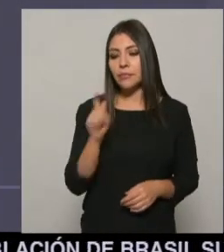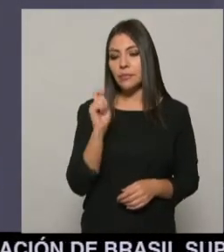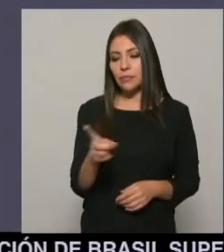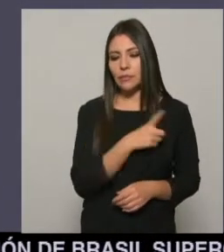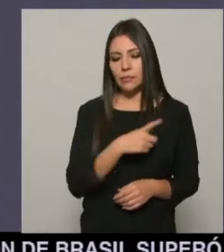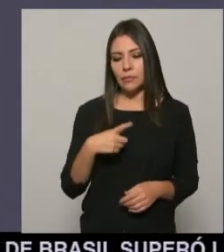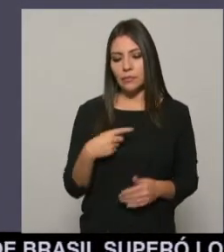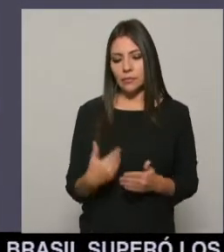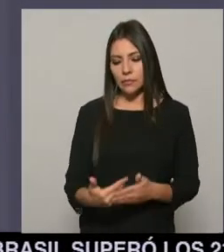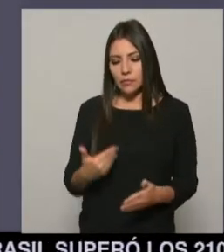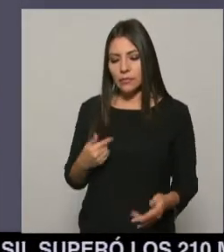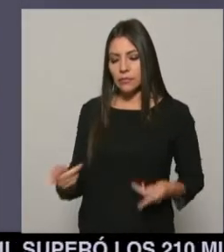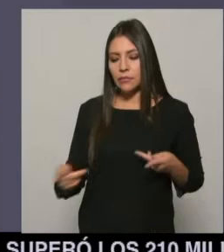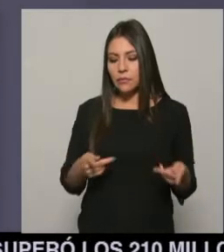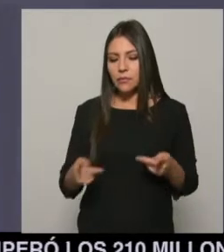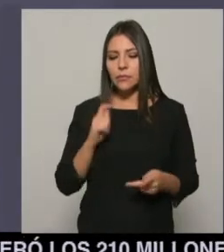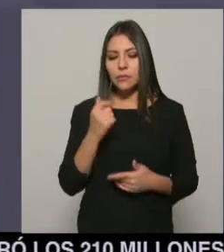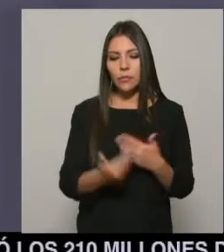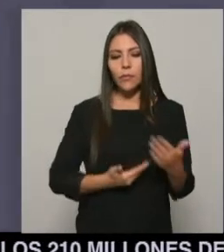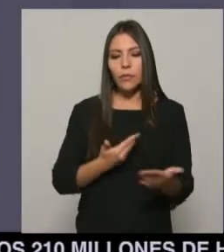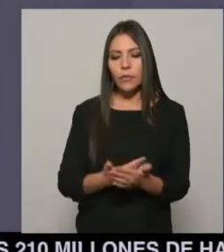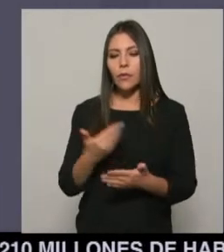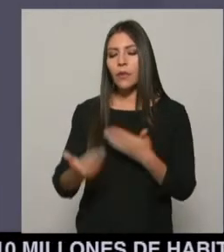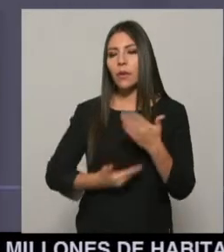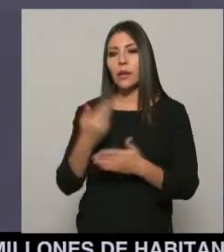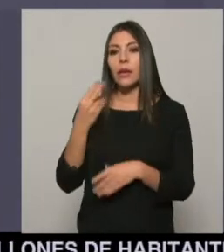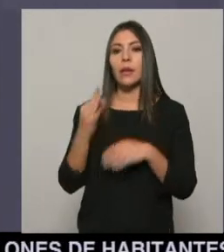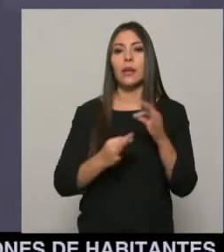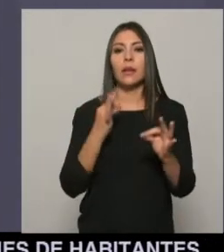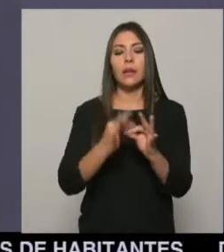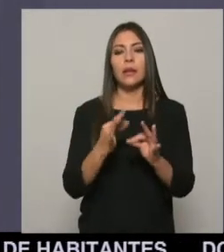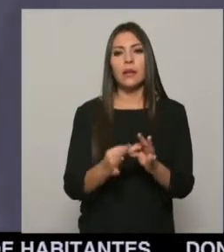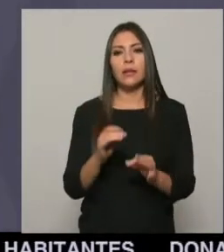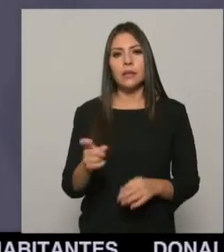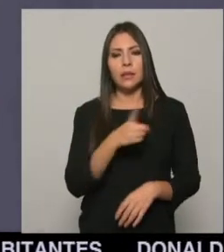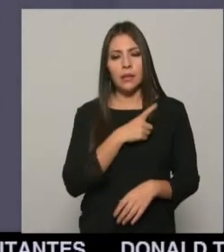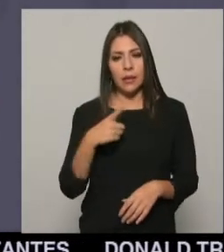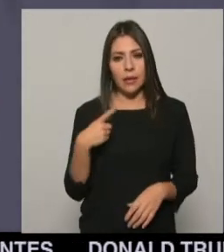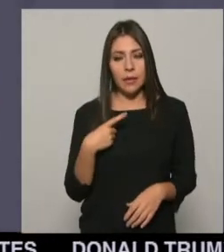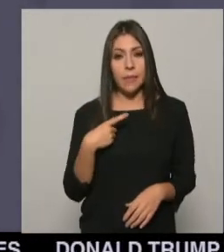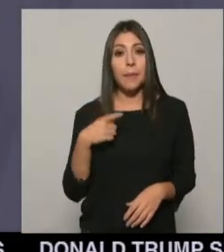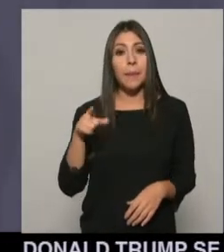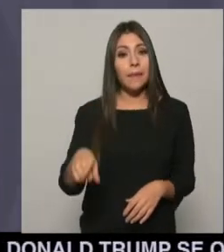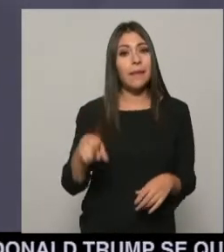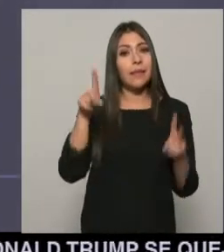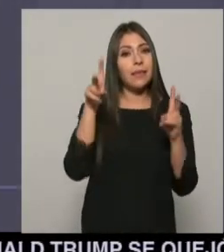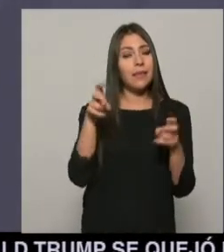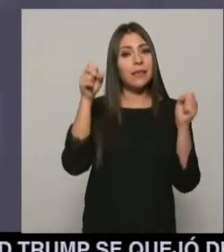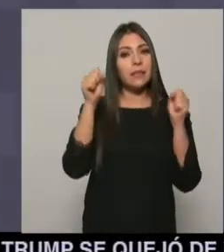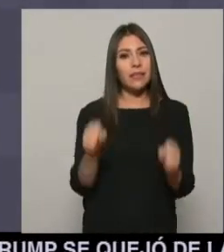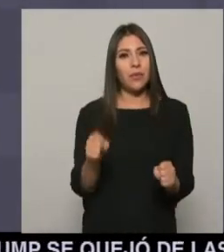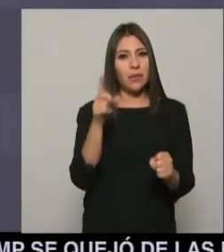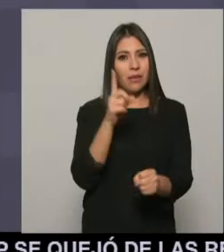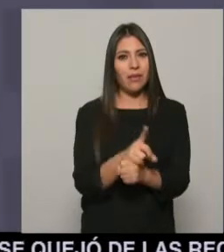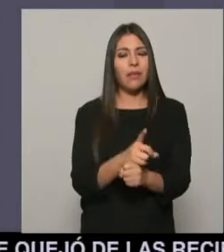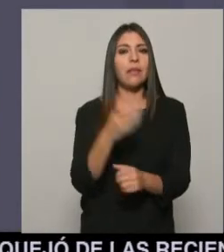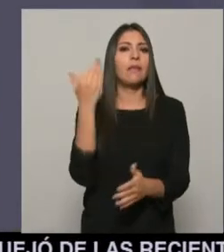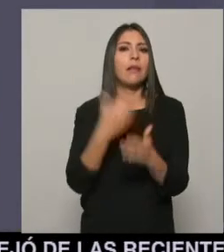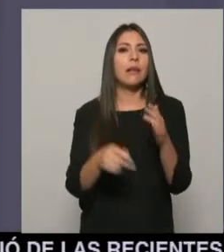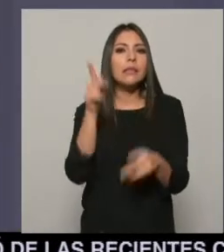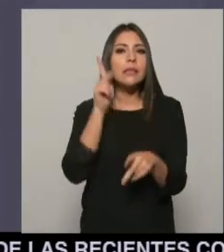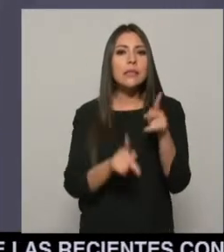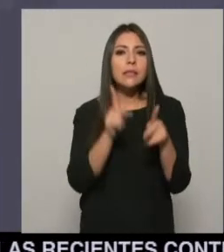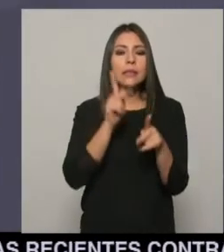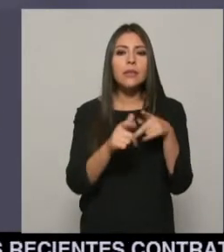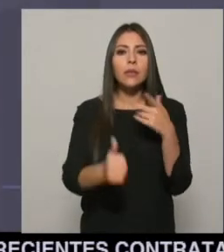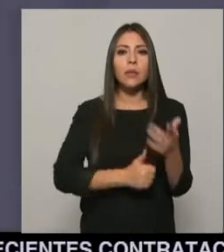para realmente cumplir las cosas que se deben. Se decía muy claro, tema de seguridad deja enormes pendientes en la ciudad que tenemos que atender de